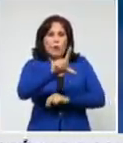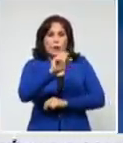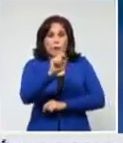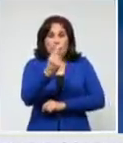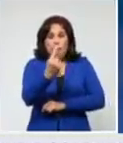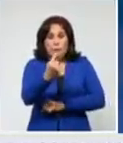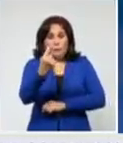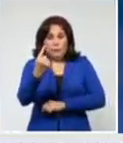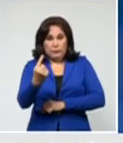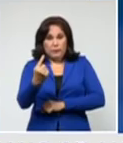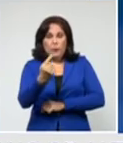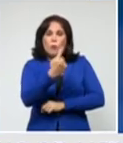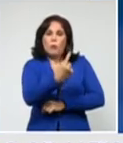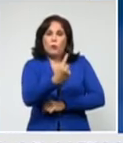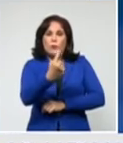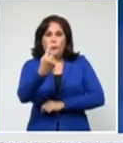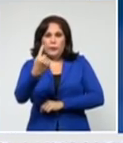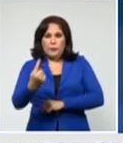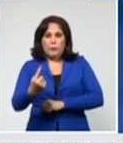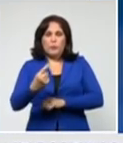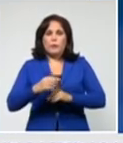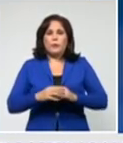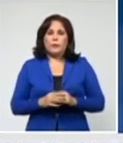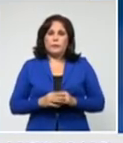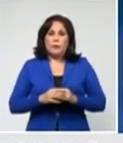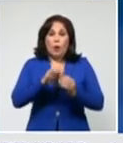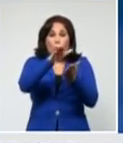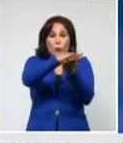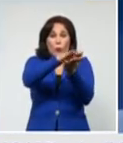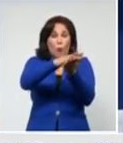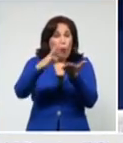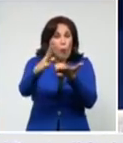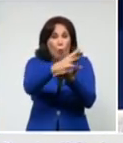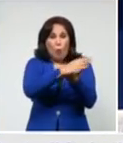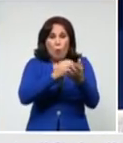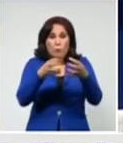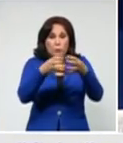ellas, un caso con la enfermedad.